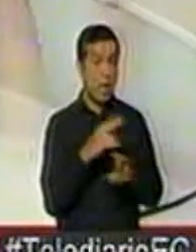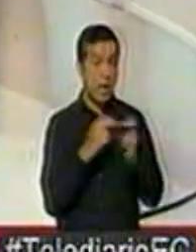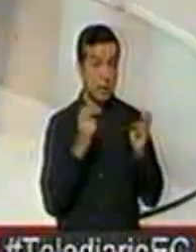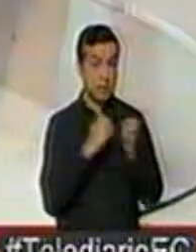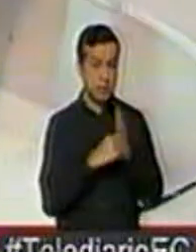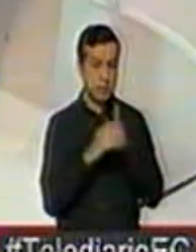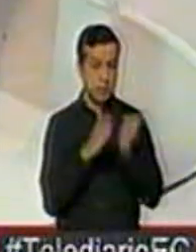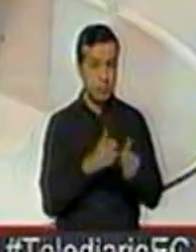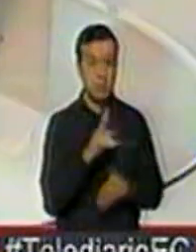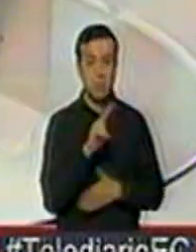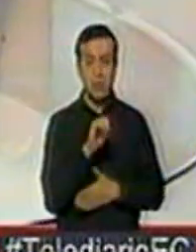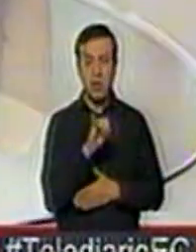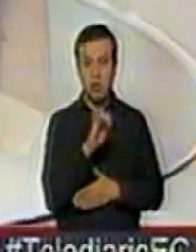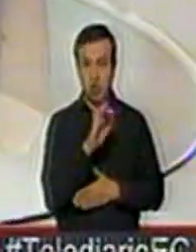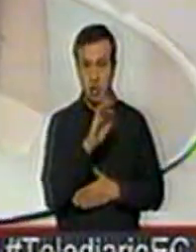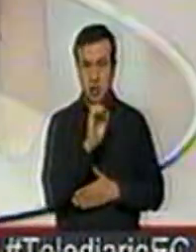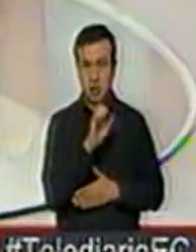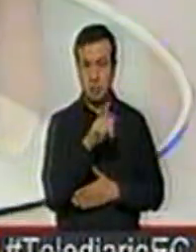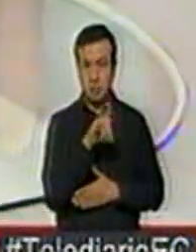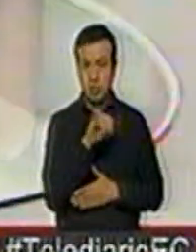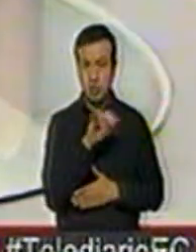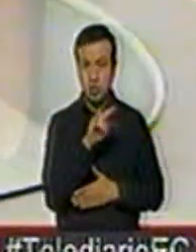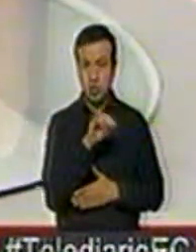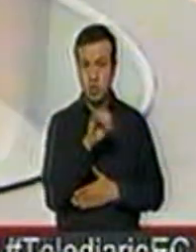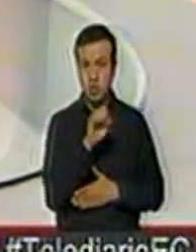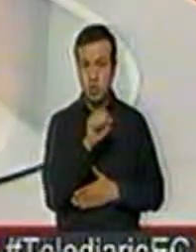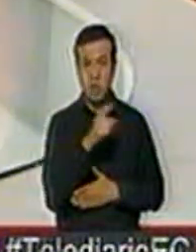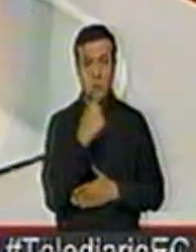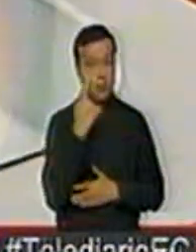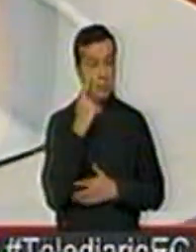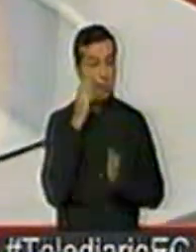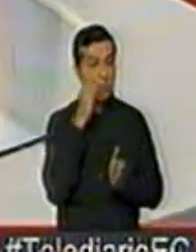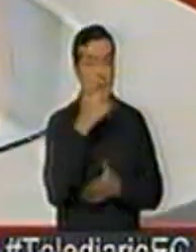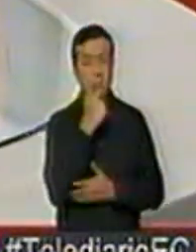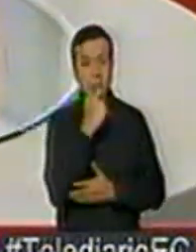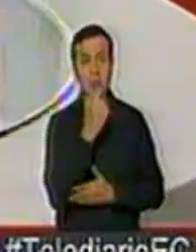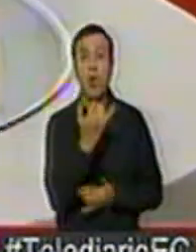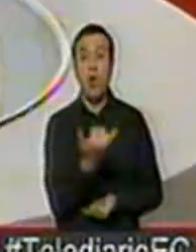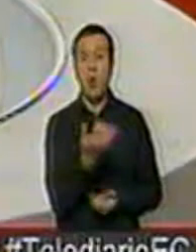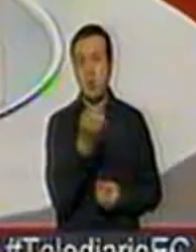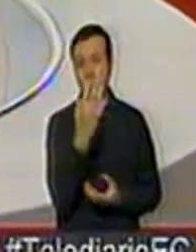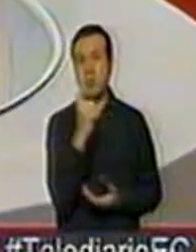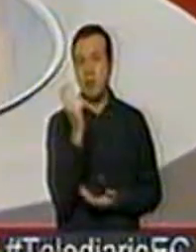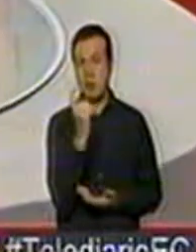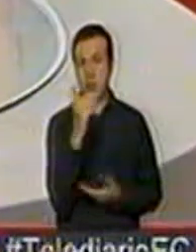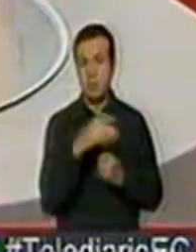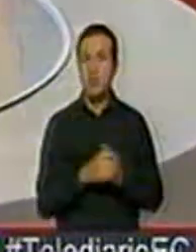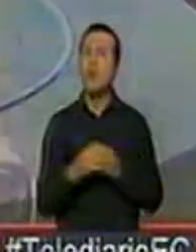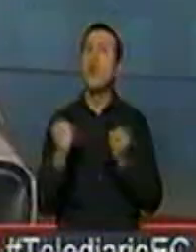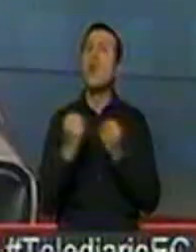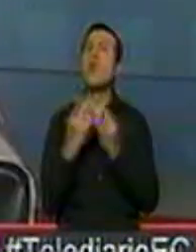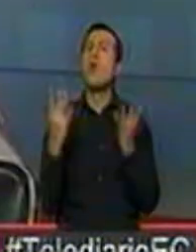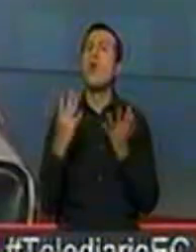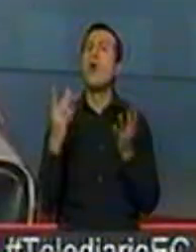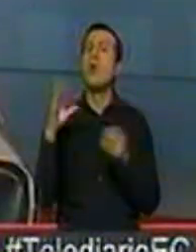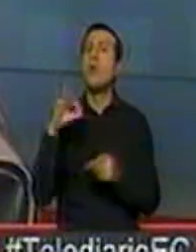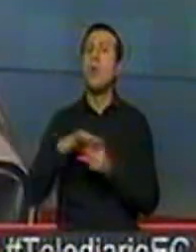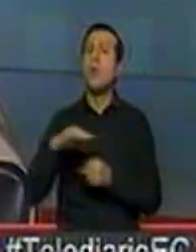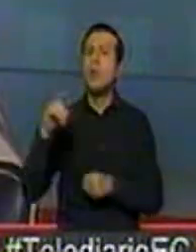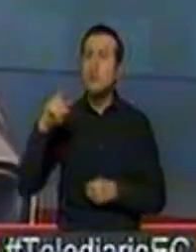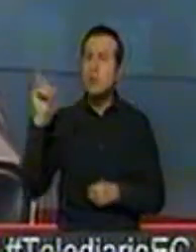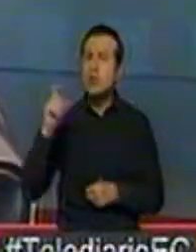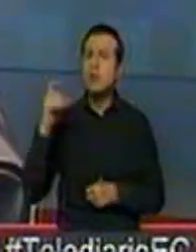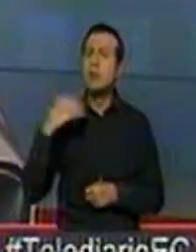argumentos, incluso de descargos, y poder tomar una decisión. Todo esto se lo debe conocer hoy en el Pleno. ¿Cuántos votos se necesitan para llevar a juicio político